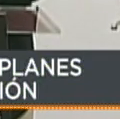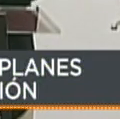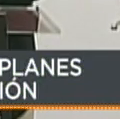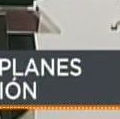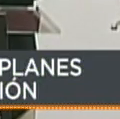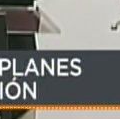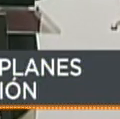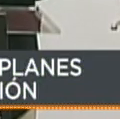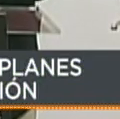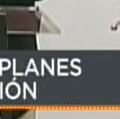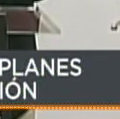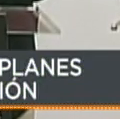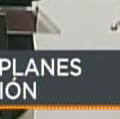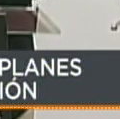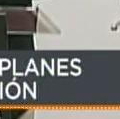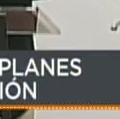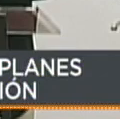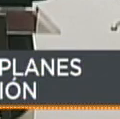E ir